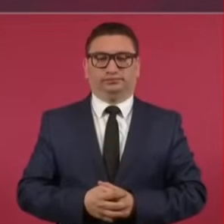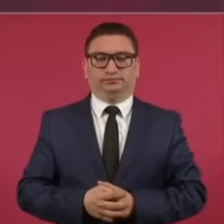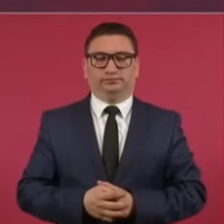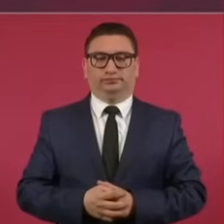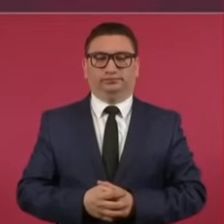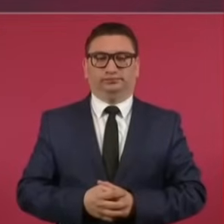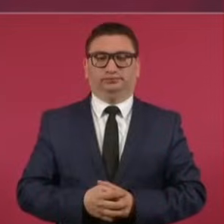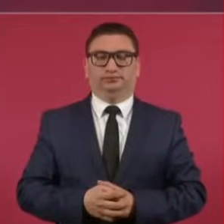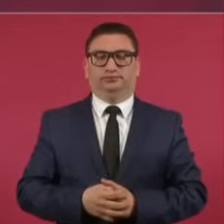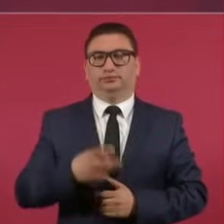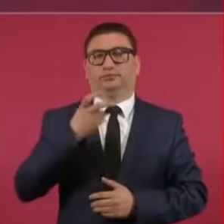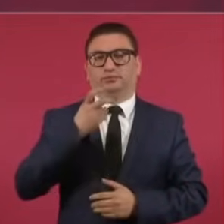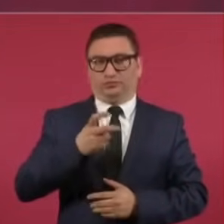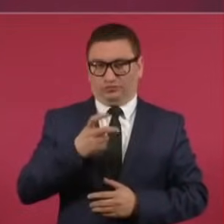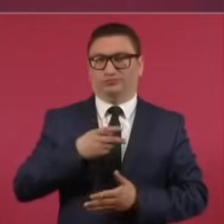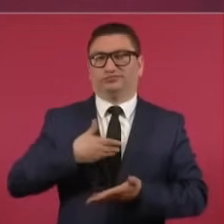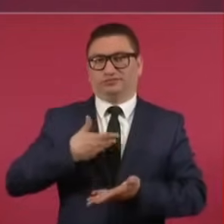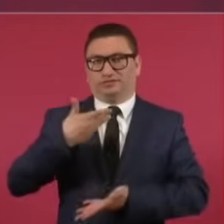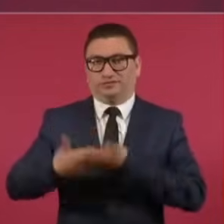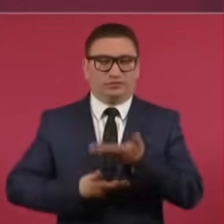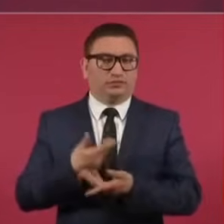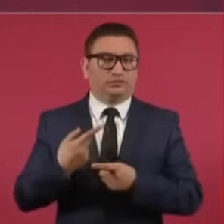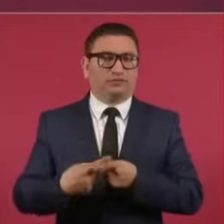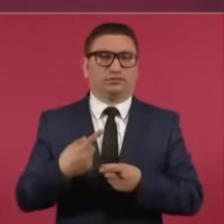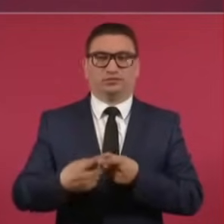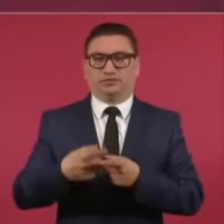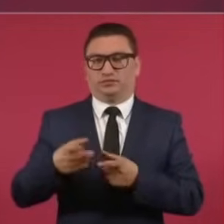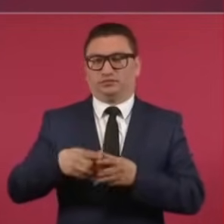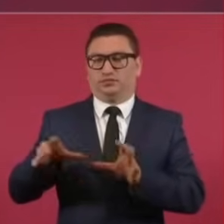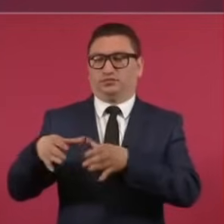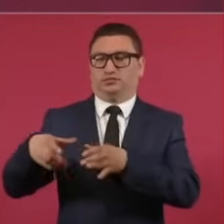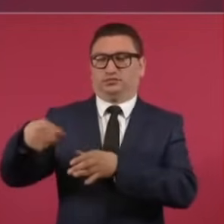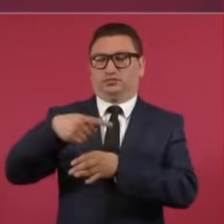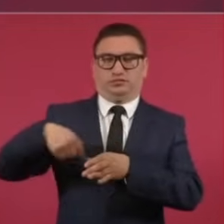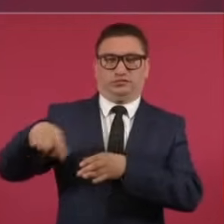y por eso pues estaban al servicio de la oligarquía